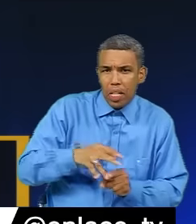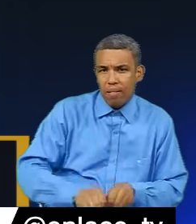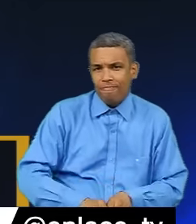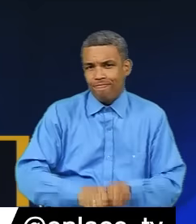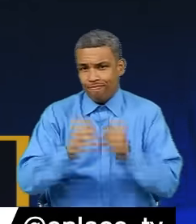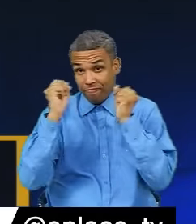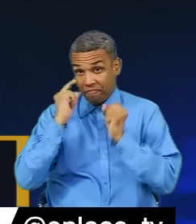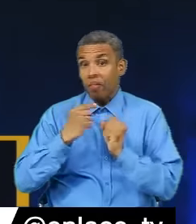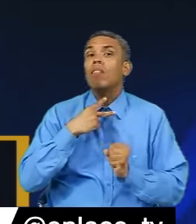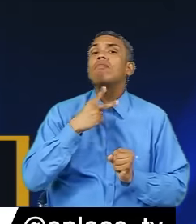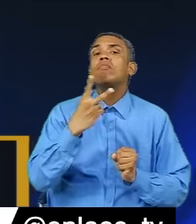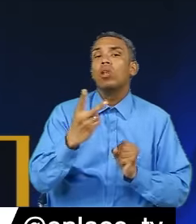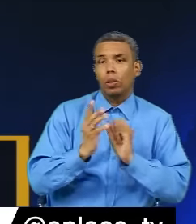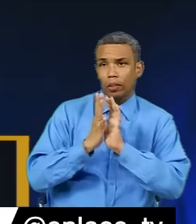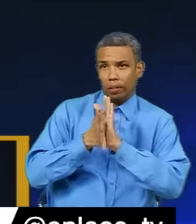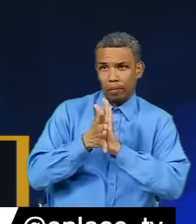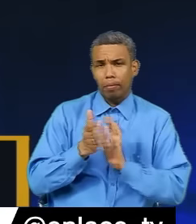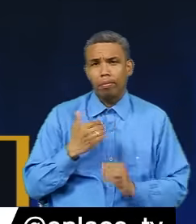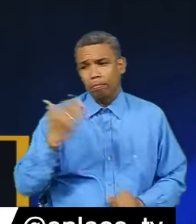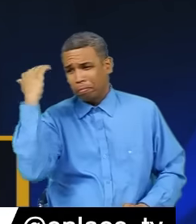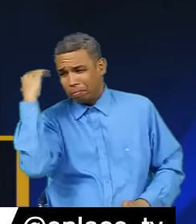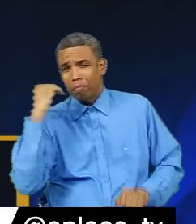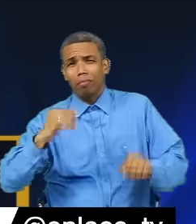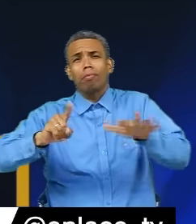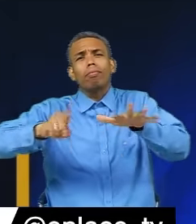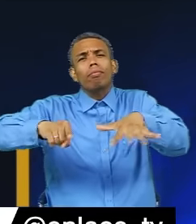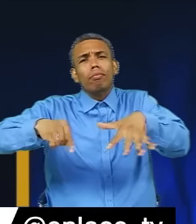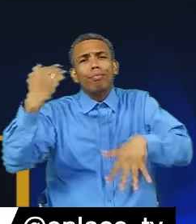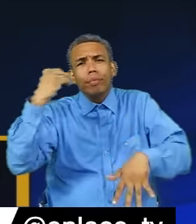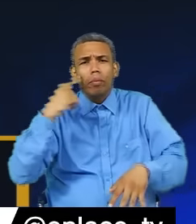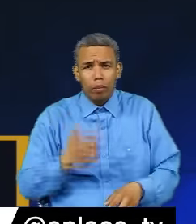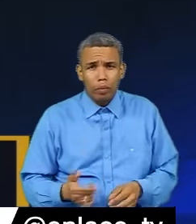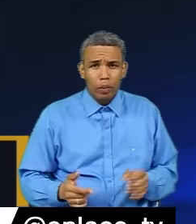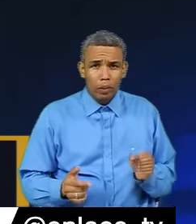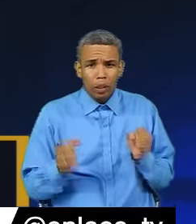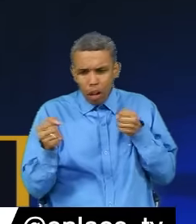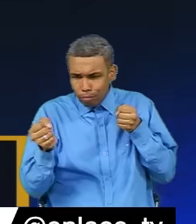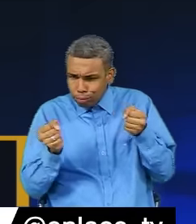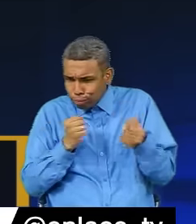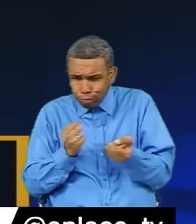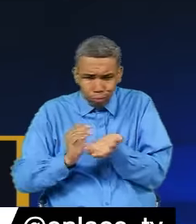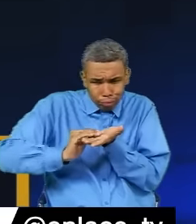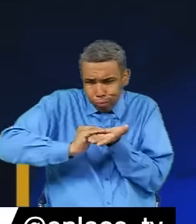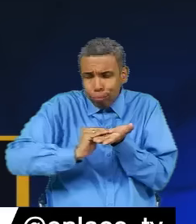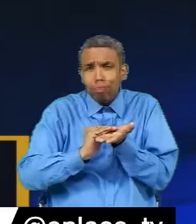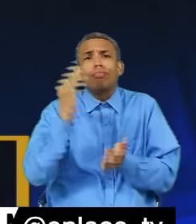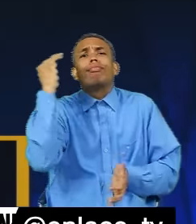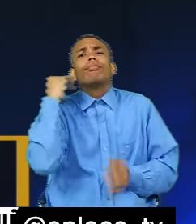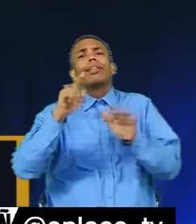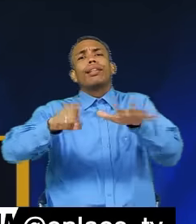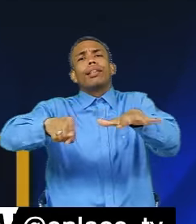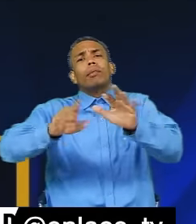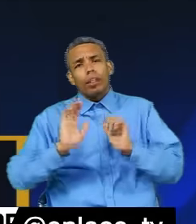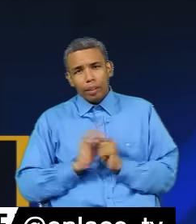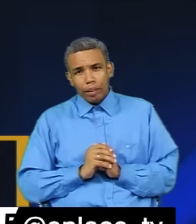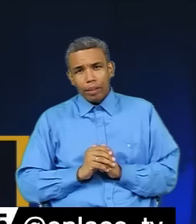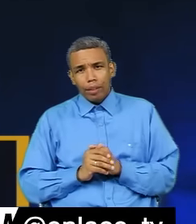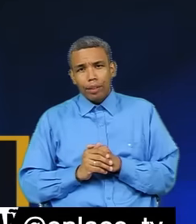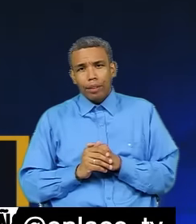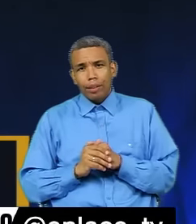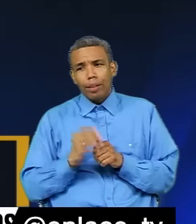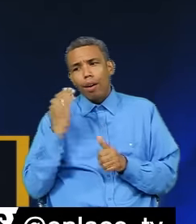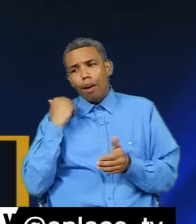45, que hace 6 meses la arreglaron, mire cómo está, La transversal 45 desde la